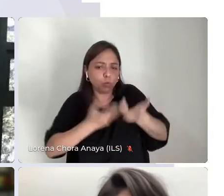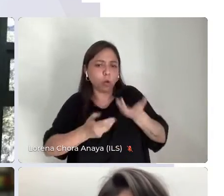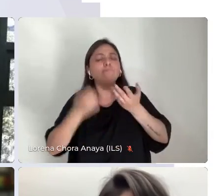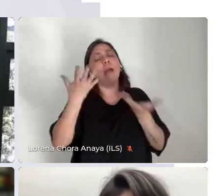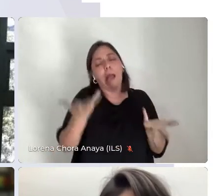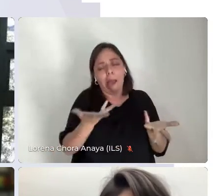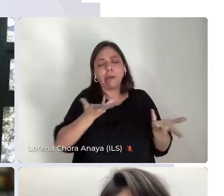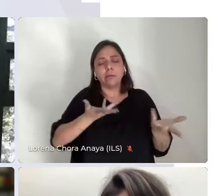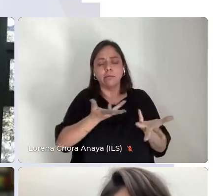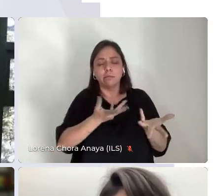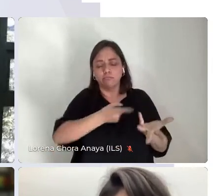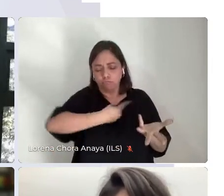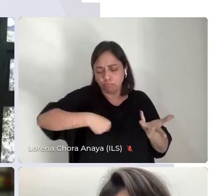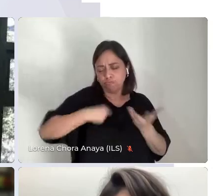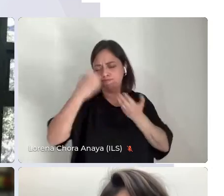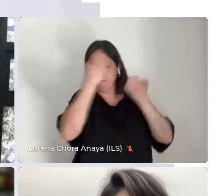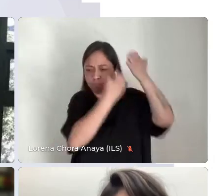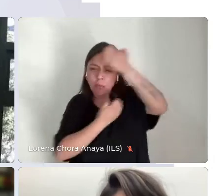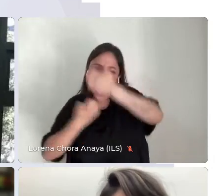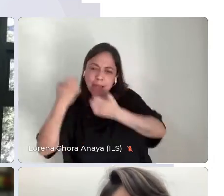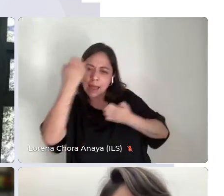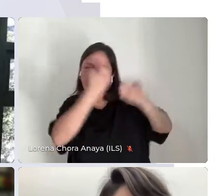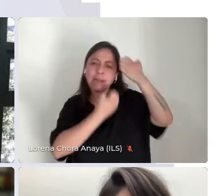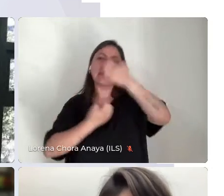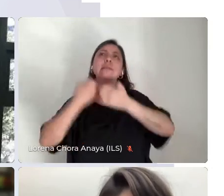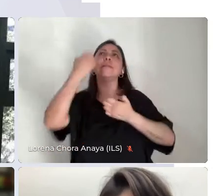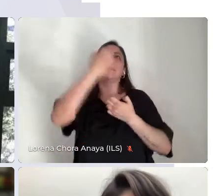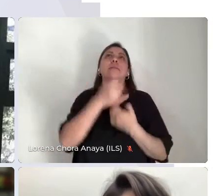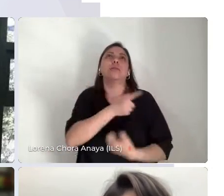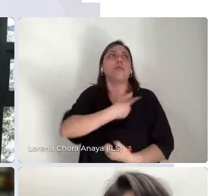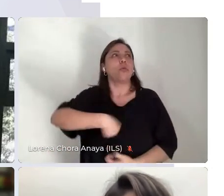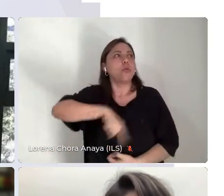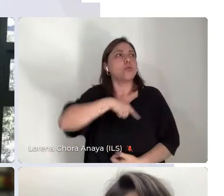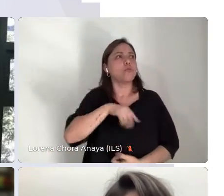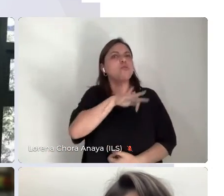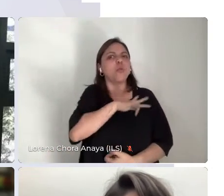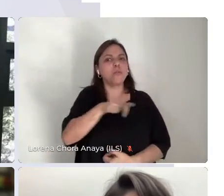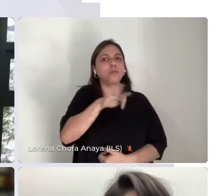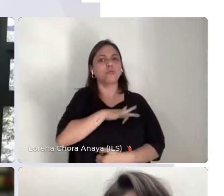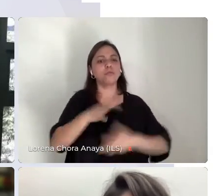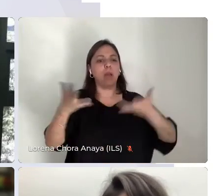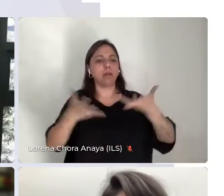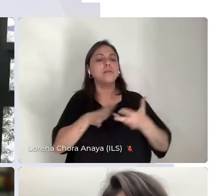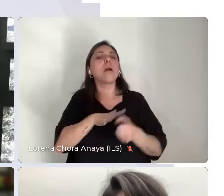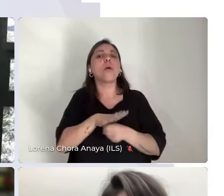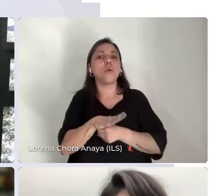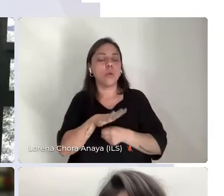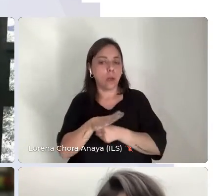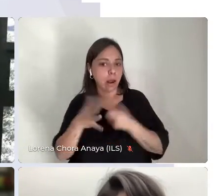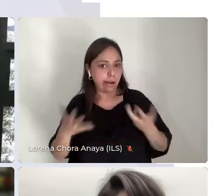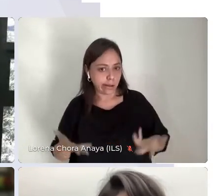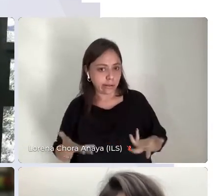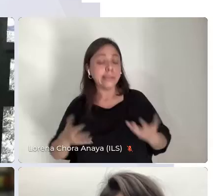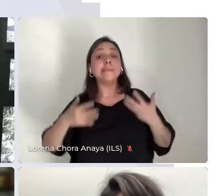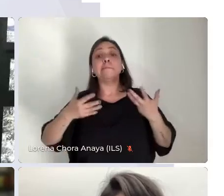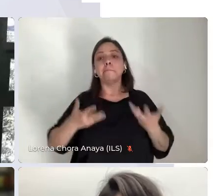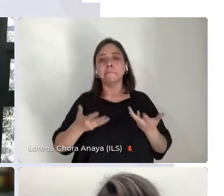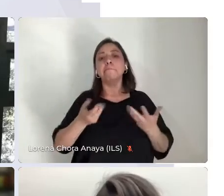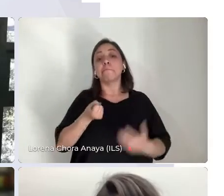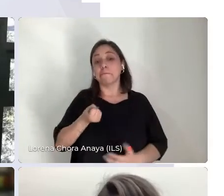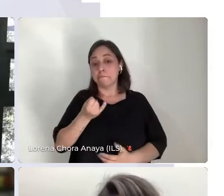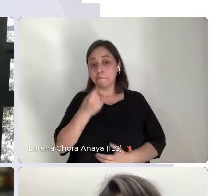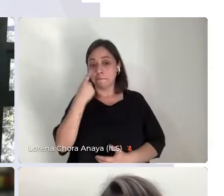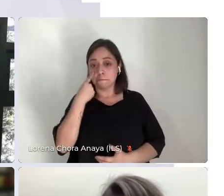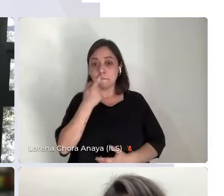otras organizaciones también a hacer análisis sobre qué podemos ofrecer. De modo que empecemos a generar sinergia desde lo que